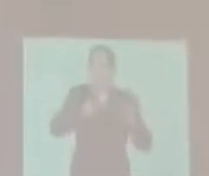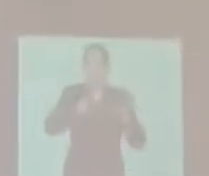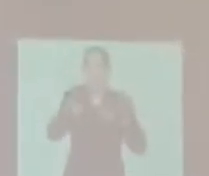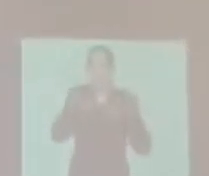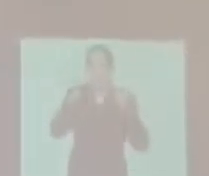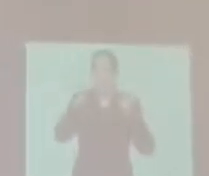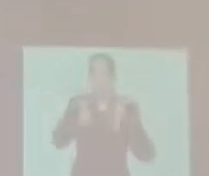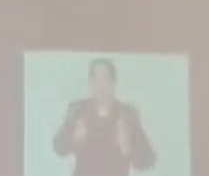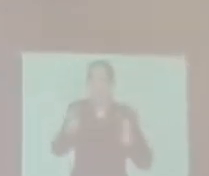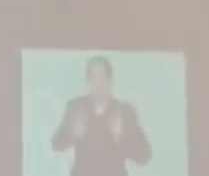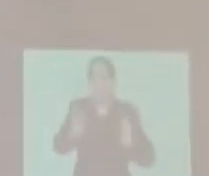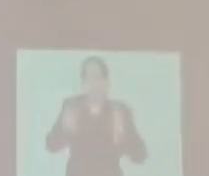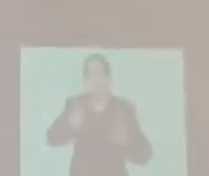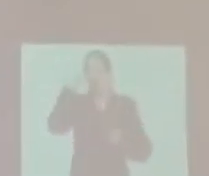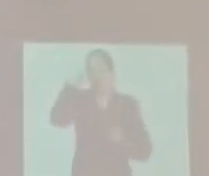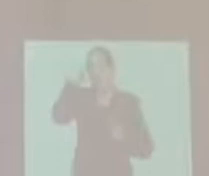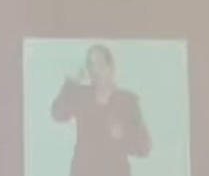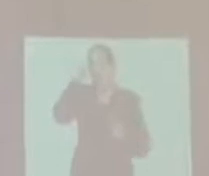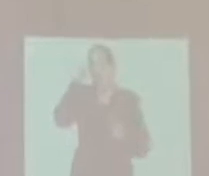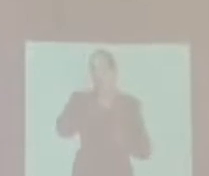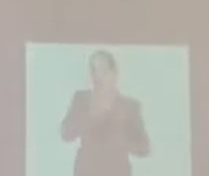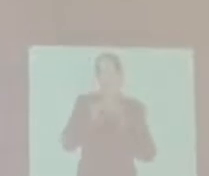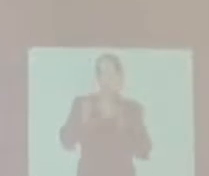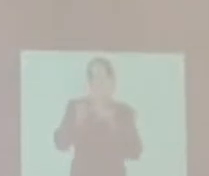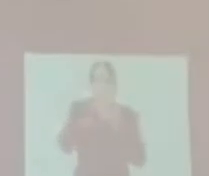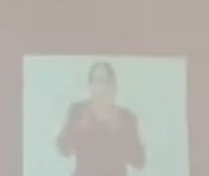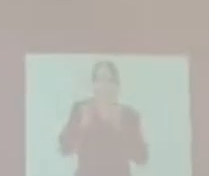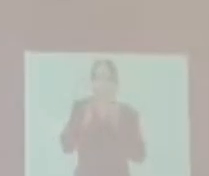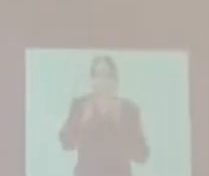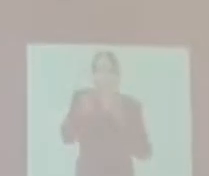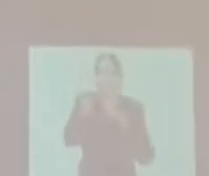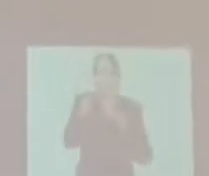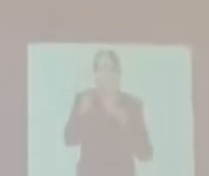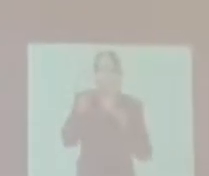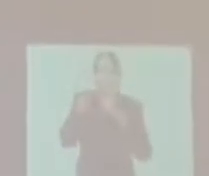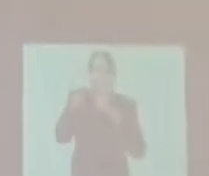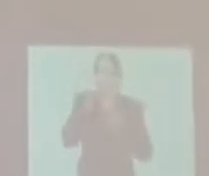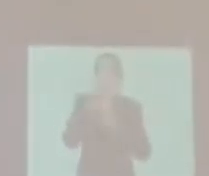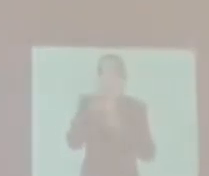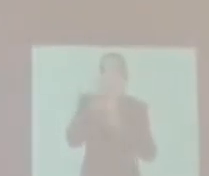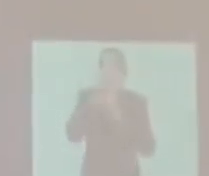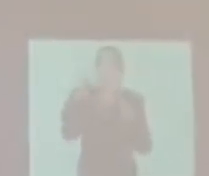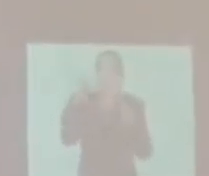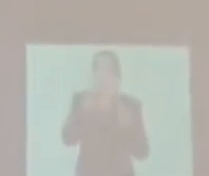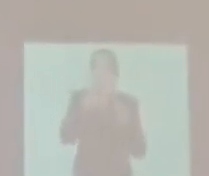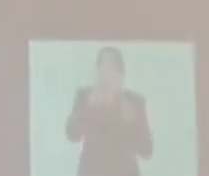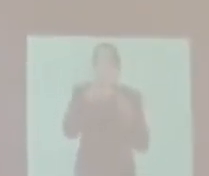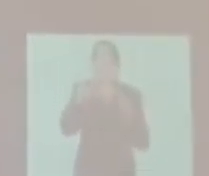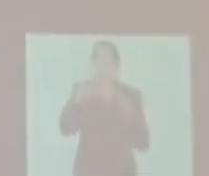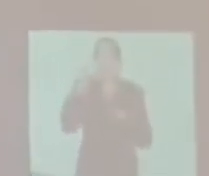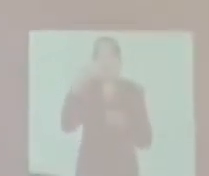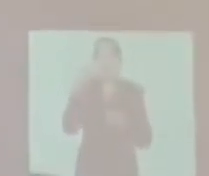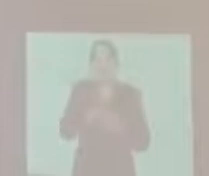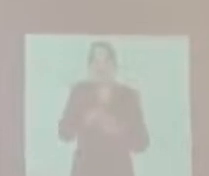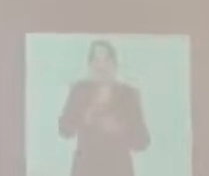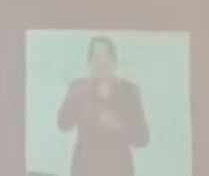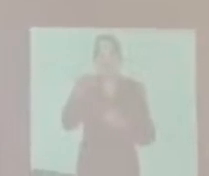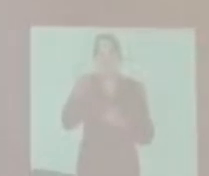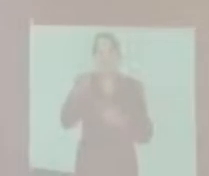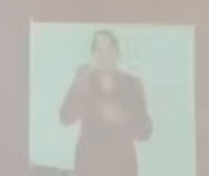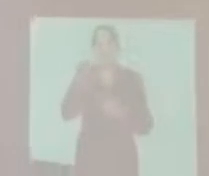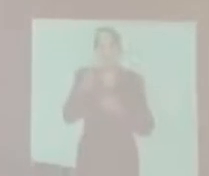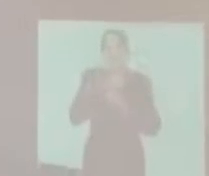la indigencia. Esos son los principios de la Cuarta Transformación. En estos 4 años,